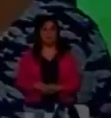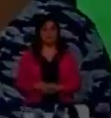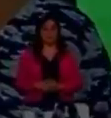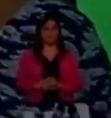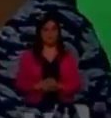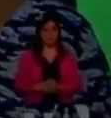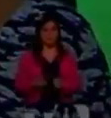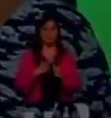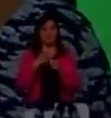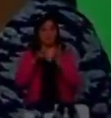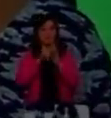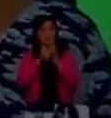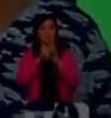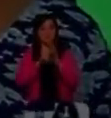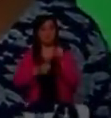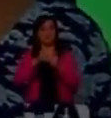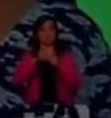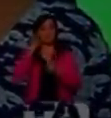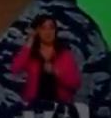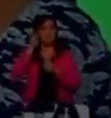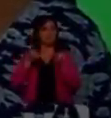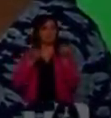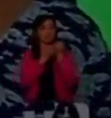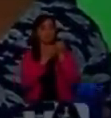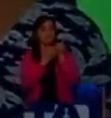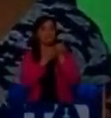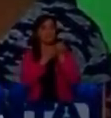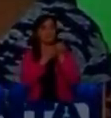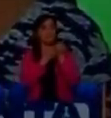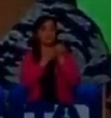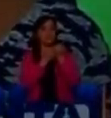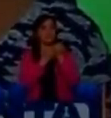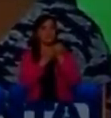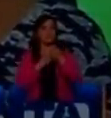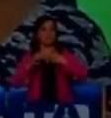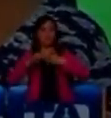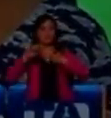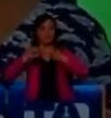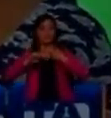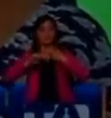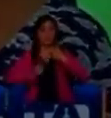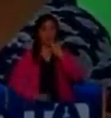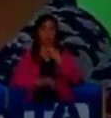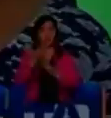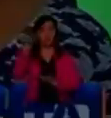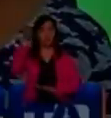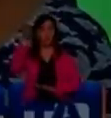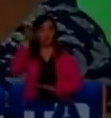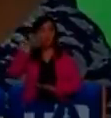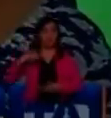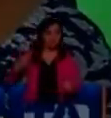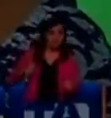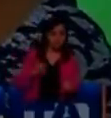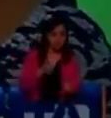098-44-49-329. El principal requisito es que haya el apoyo de los padres, que haya las facilidades para que la maestra pueda llegar al